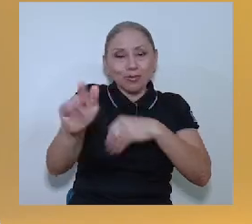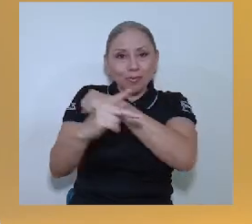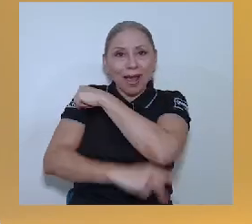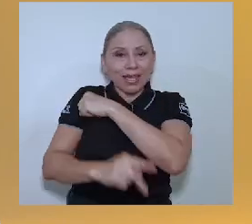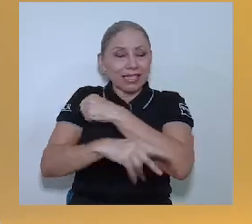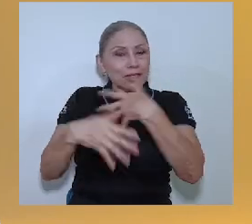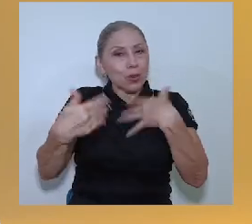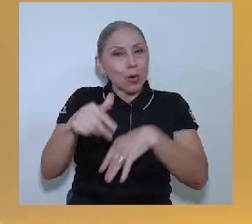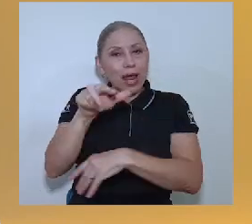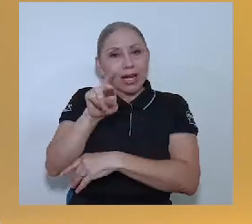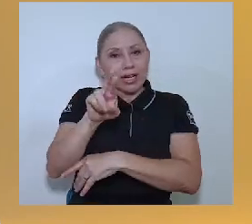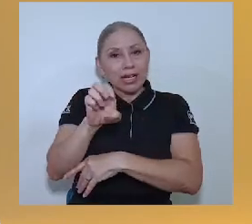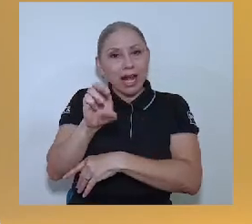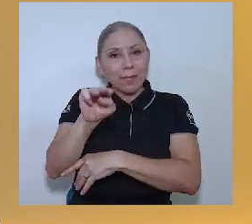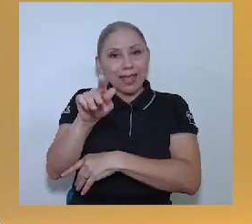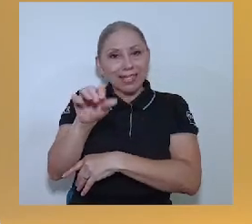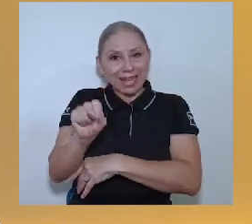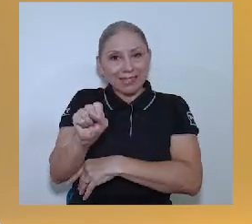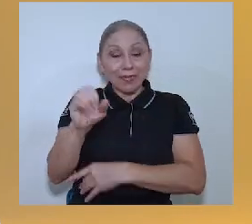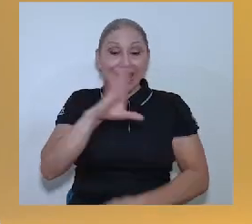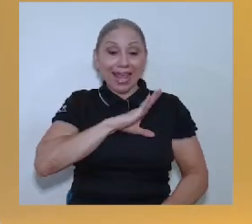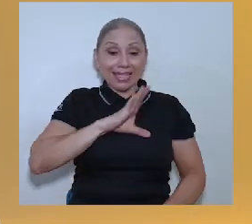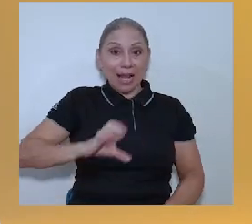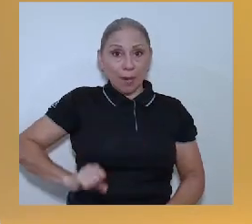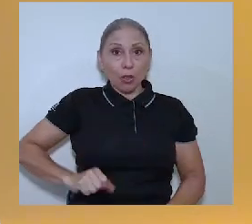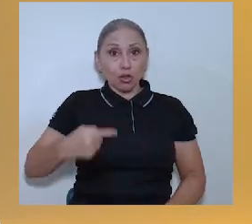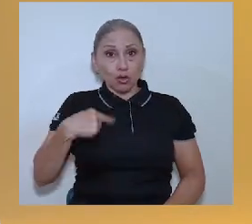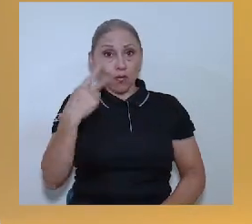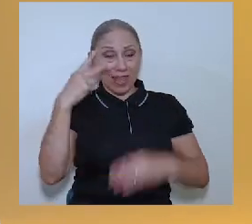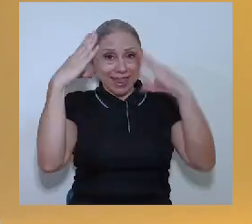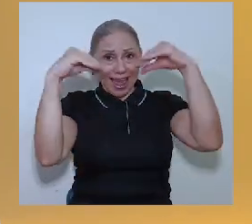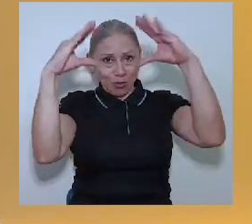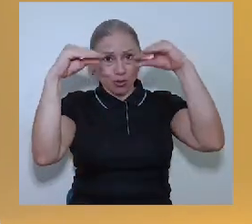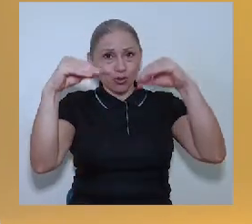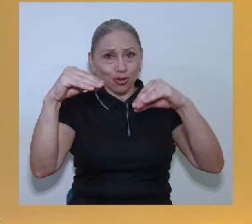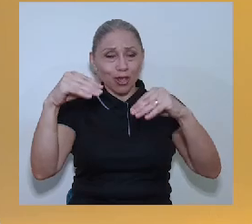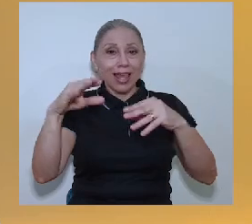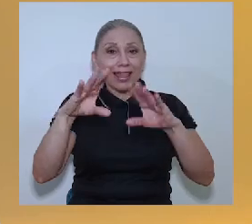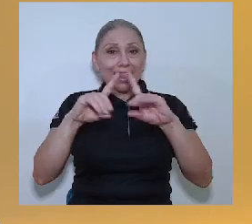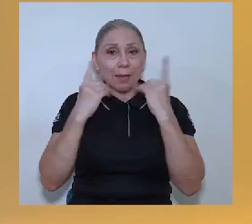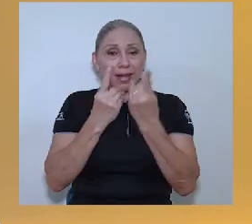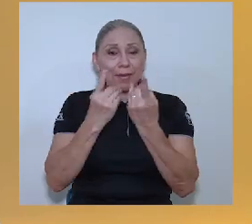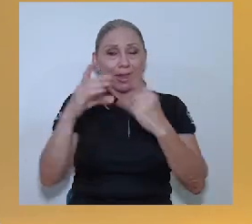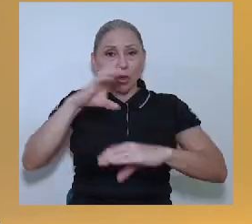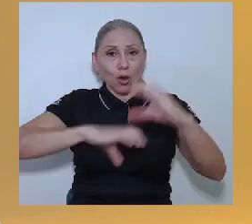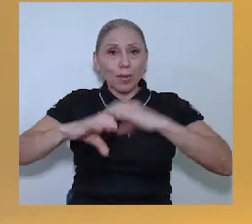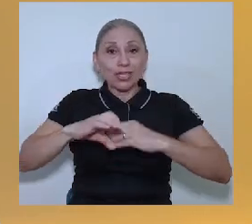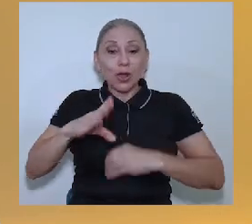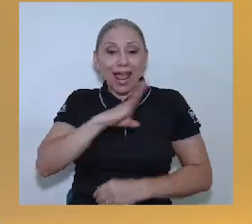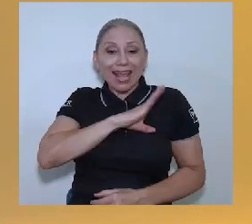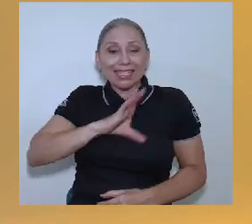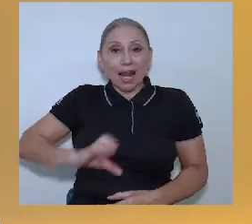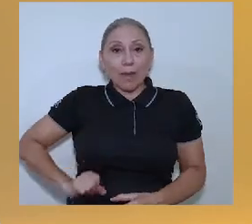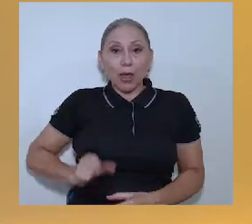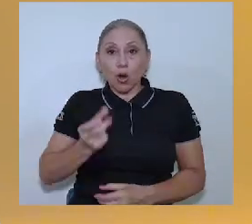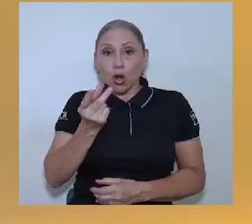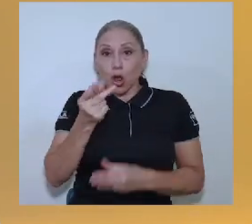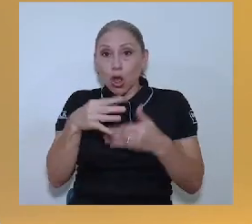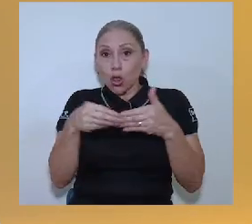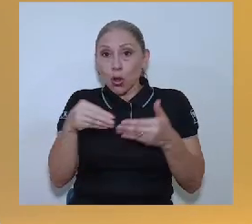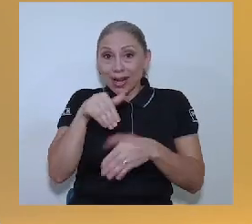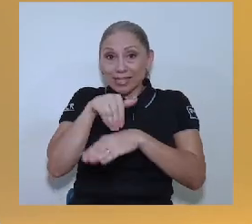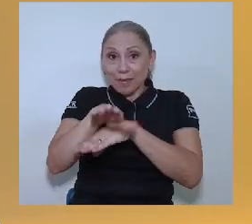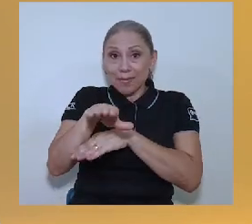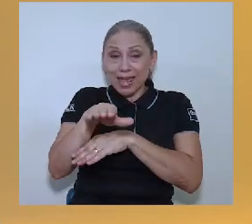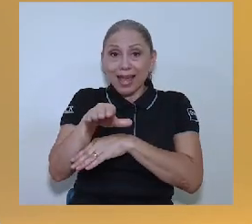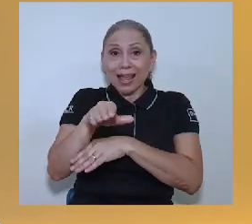vi del Departamento de Comercio de Estados Unidos, en El Salvador las remesas representan el 23% del Producto Interno